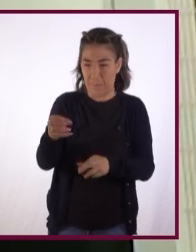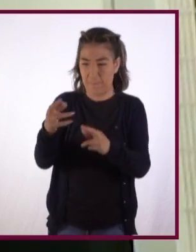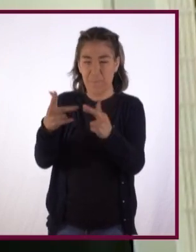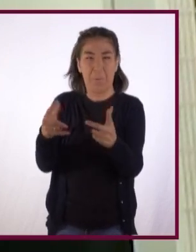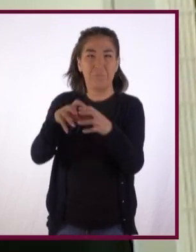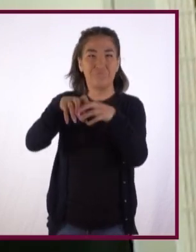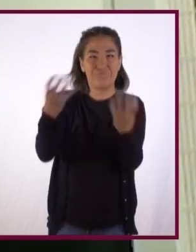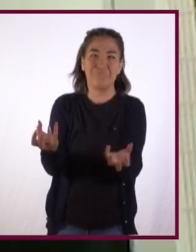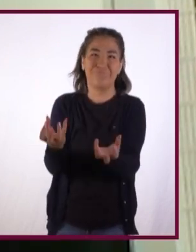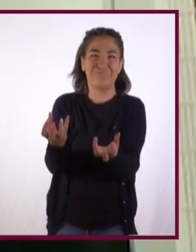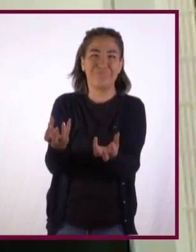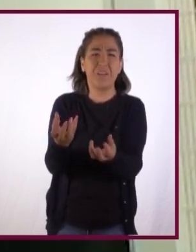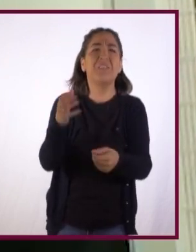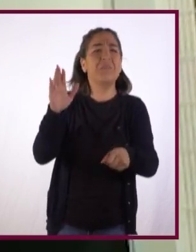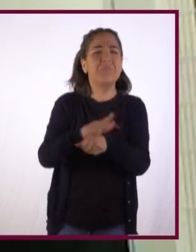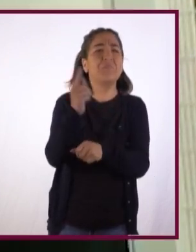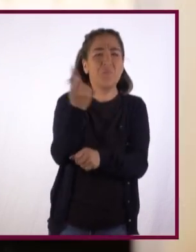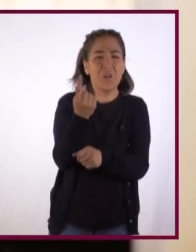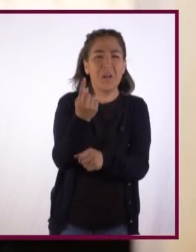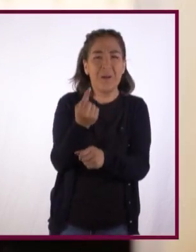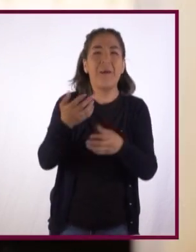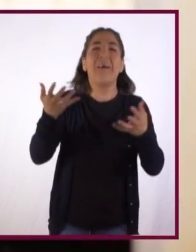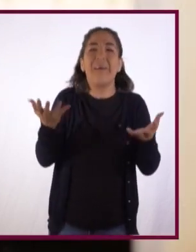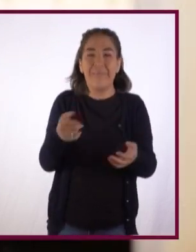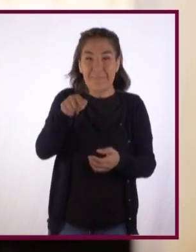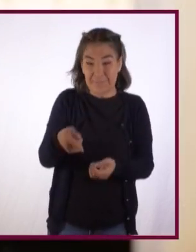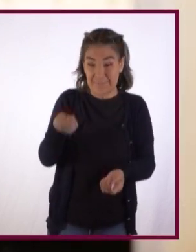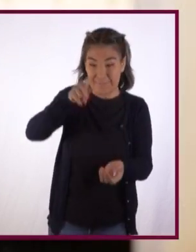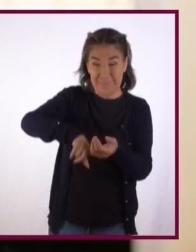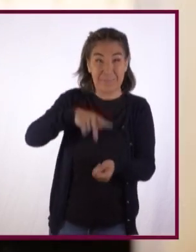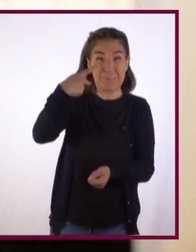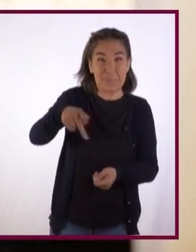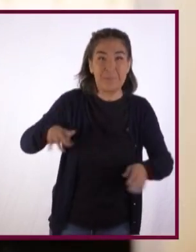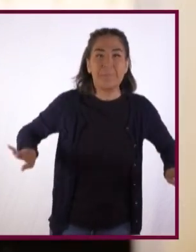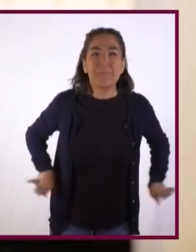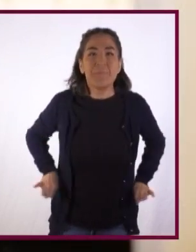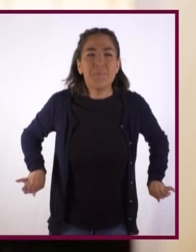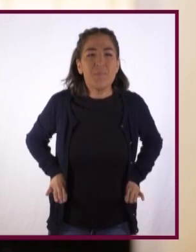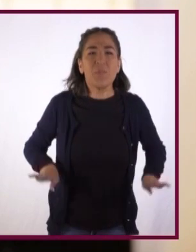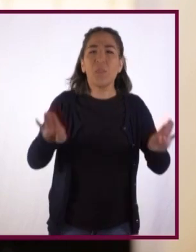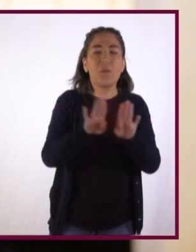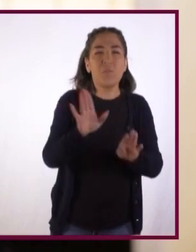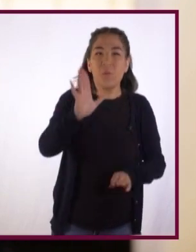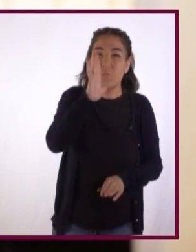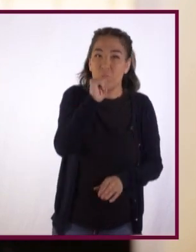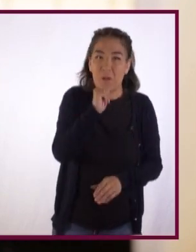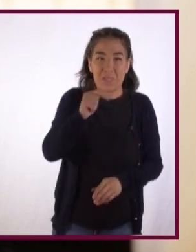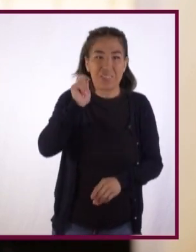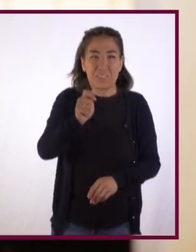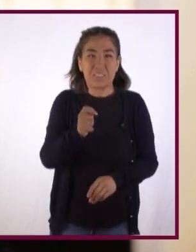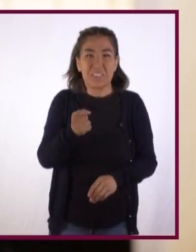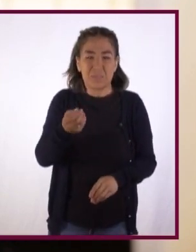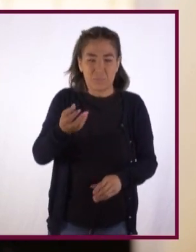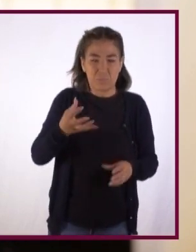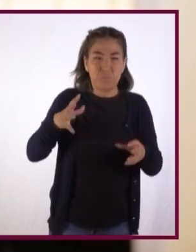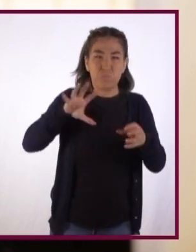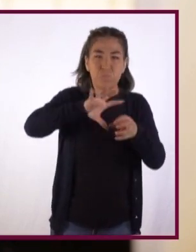rompía, se rompe la canica. ¿Por qué? Porque internamente el cuerpo no puede soportar